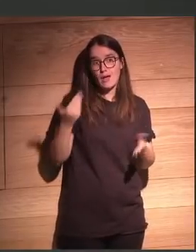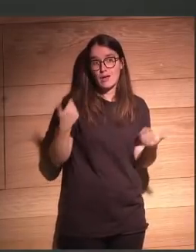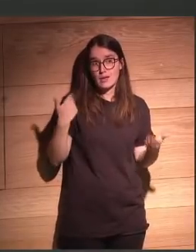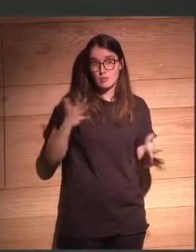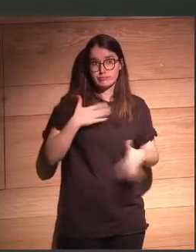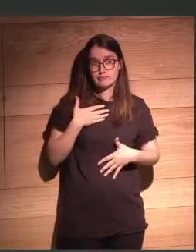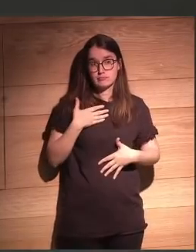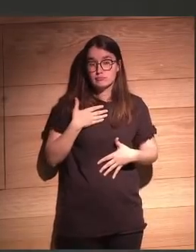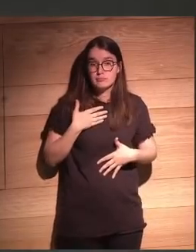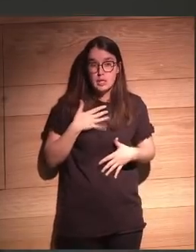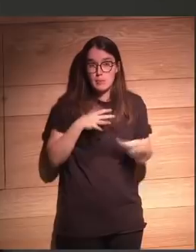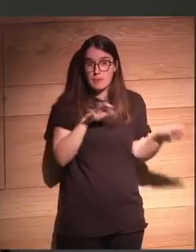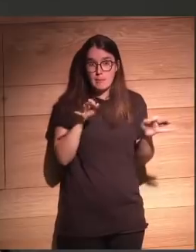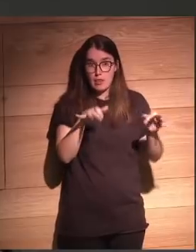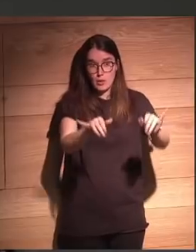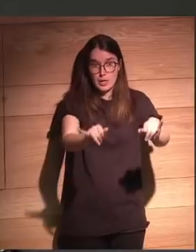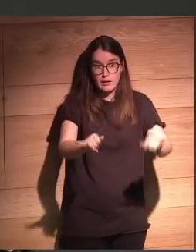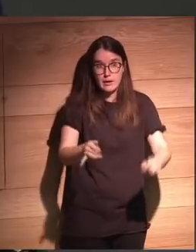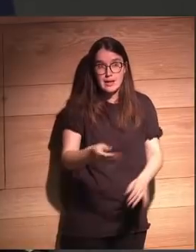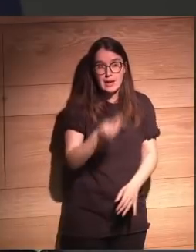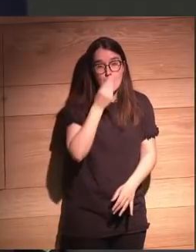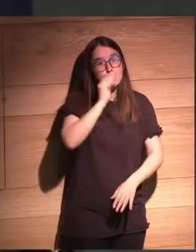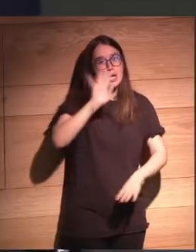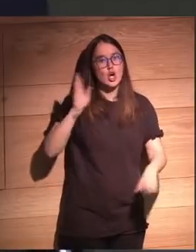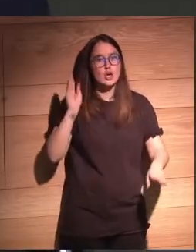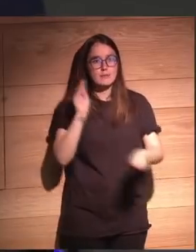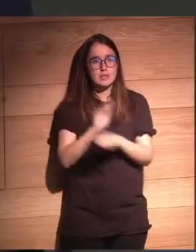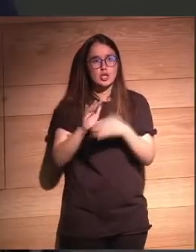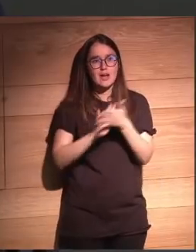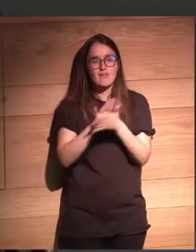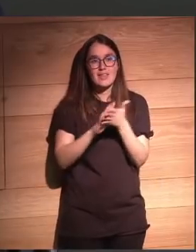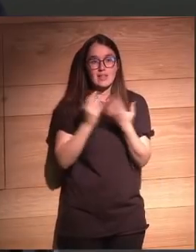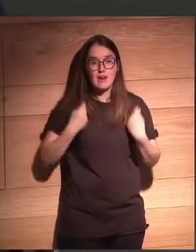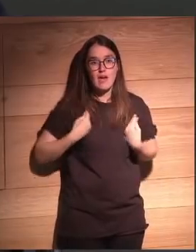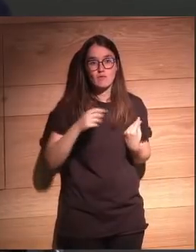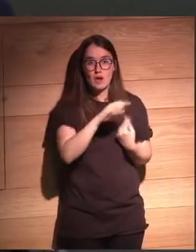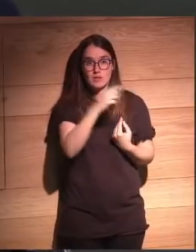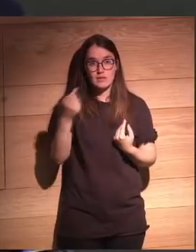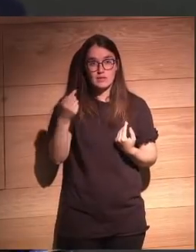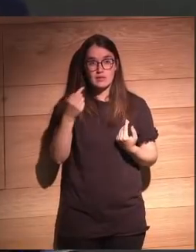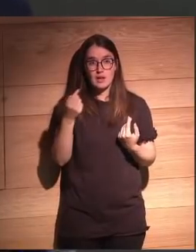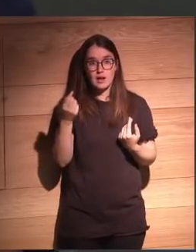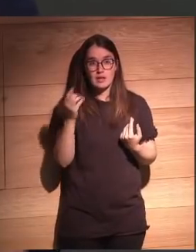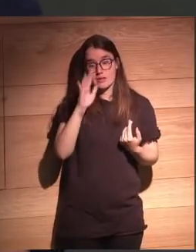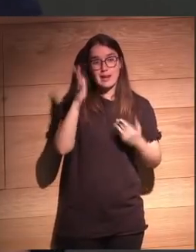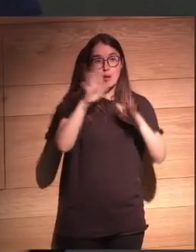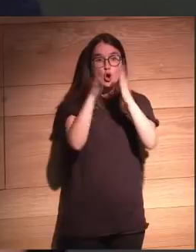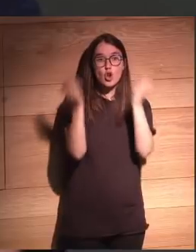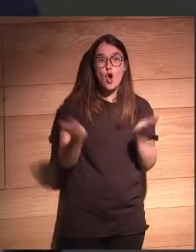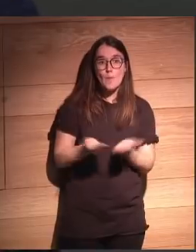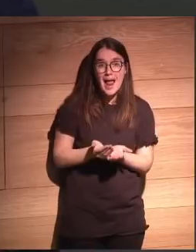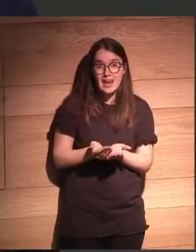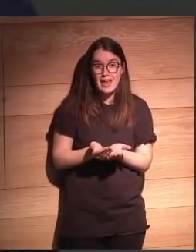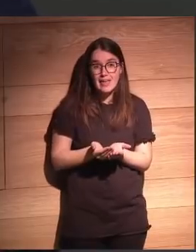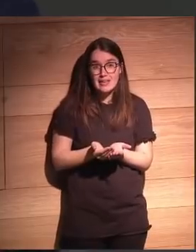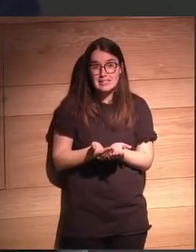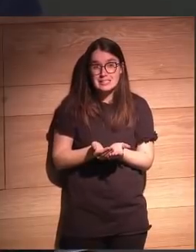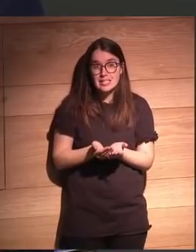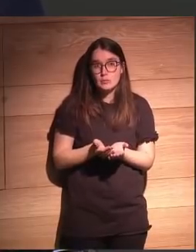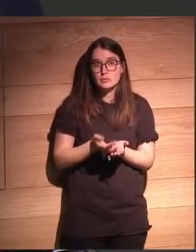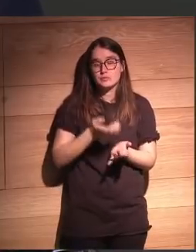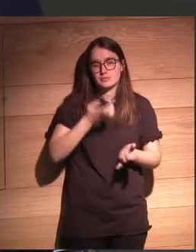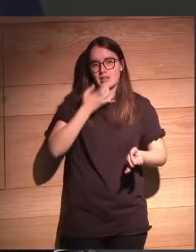espontáneo, no ha sido preparado. La mejor inversión habla de la vivienda, de las élites globales. Como si no supiéramos a